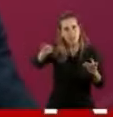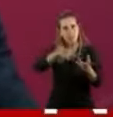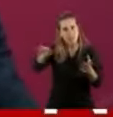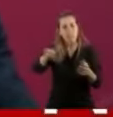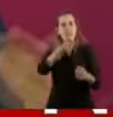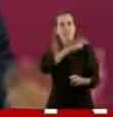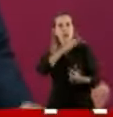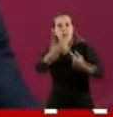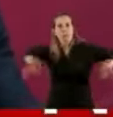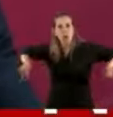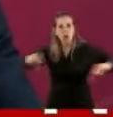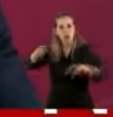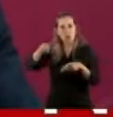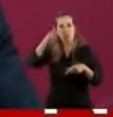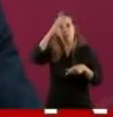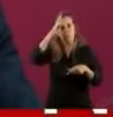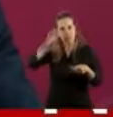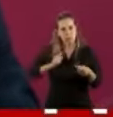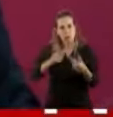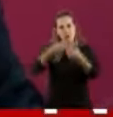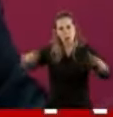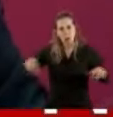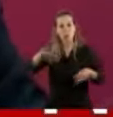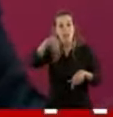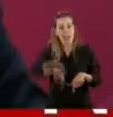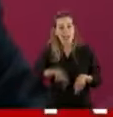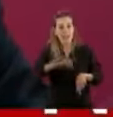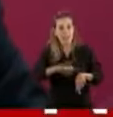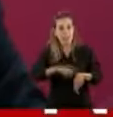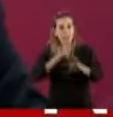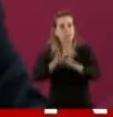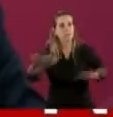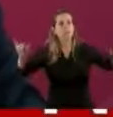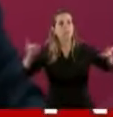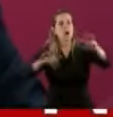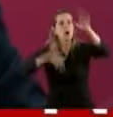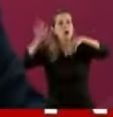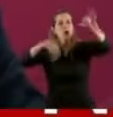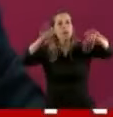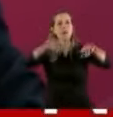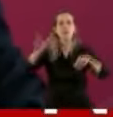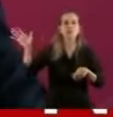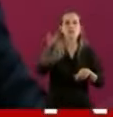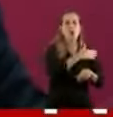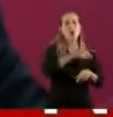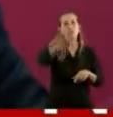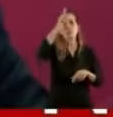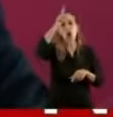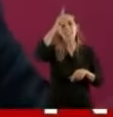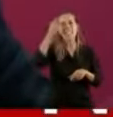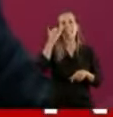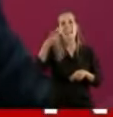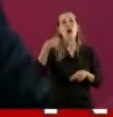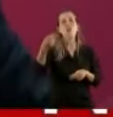de seguridad para que estén aquí. Estamos lanzando en este momento una convocatoria a todos los policías retirados